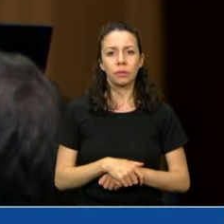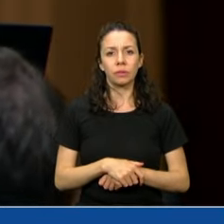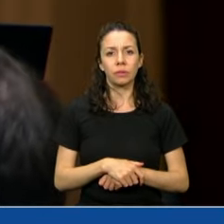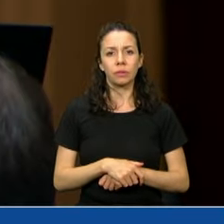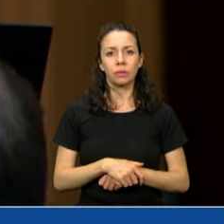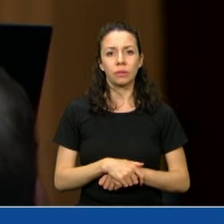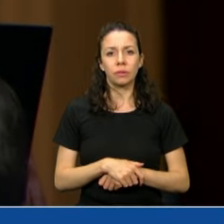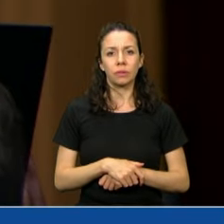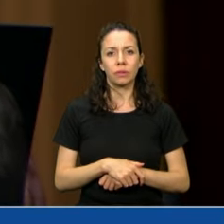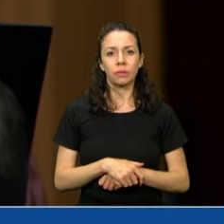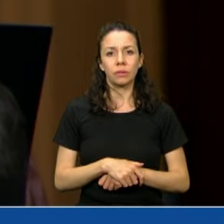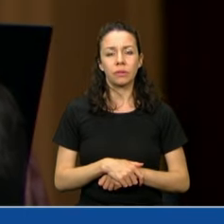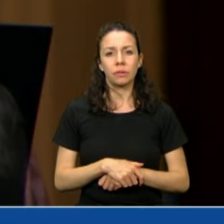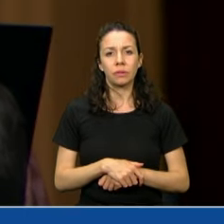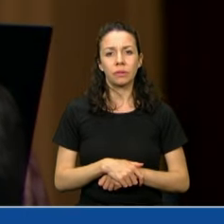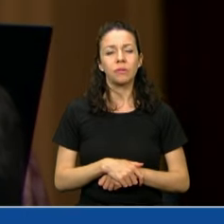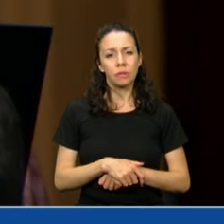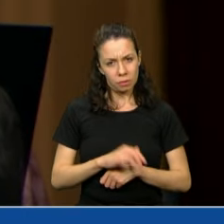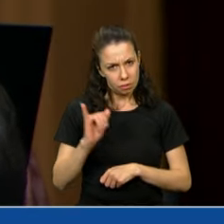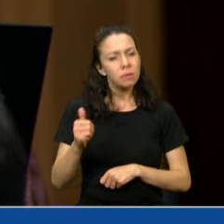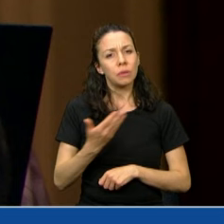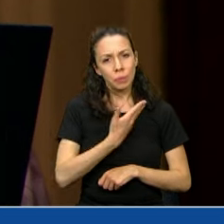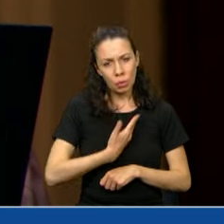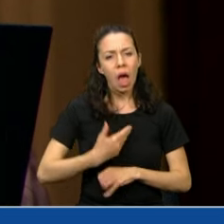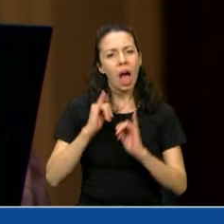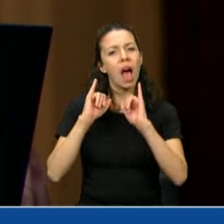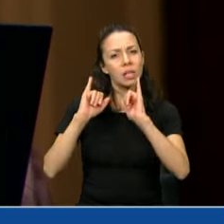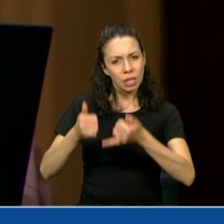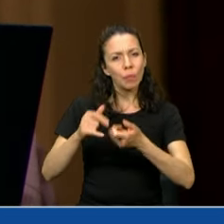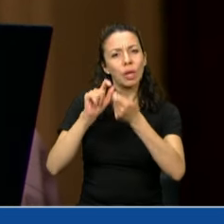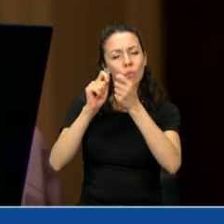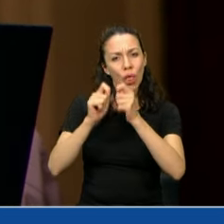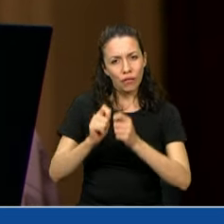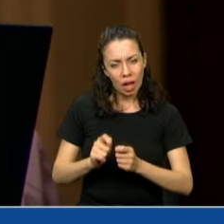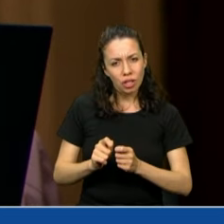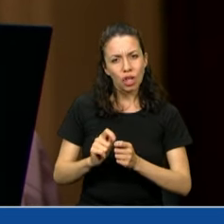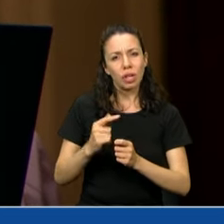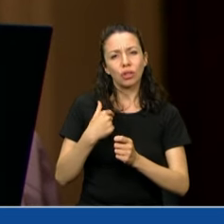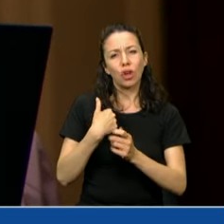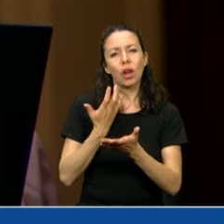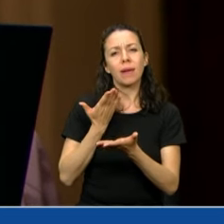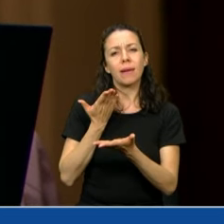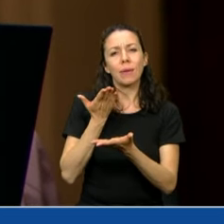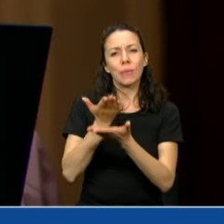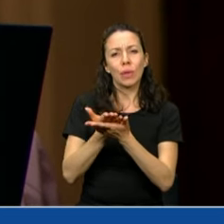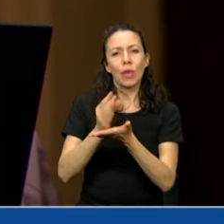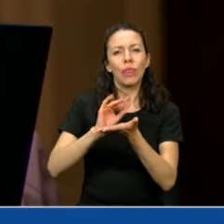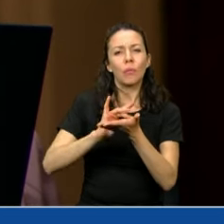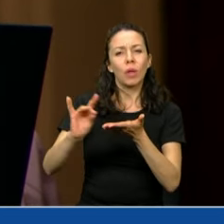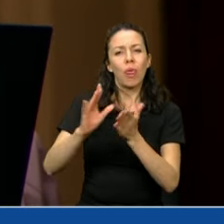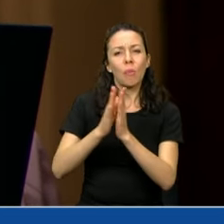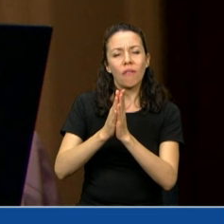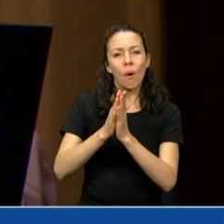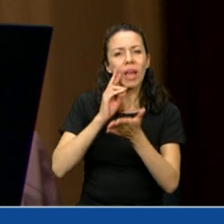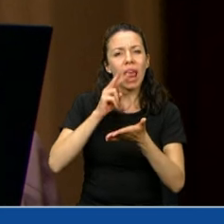palabra Sí señora presidenta se van a aceptar las modificaciones le solicito la molesto de diputada si puede volver a